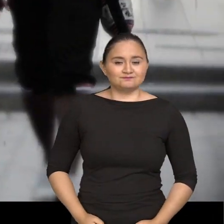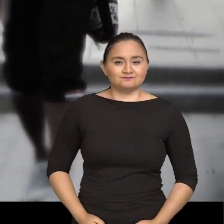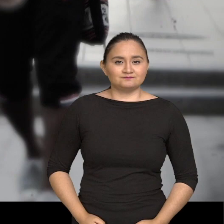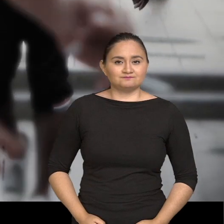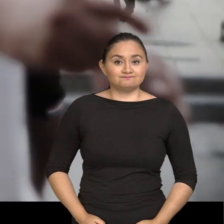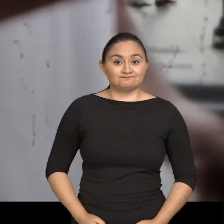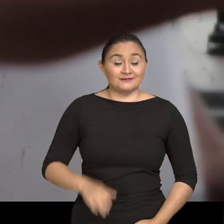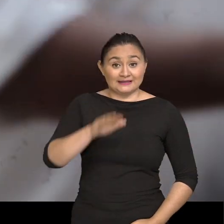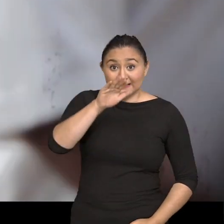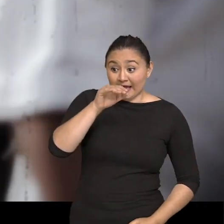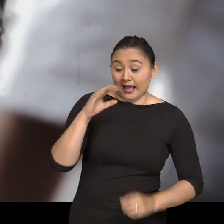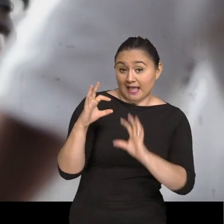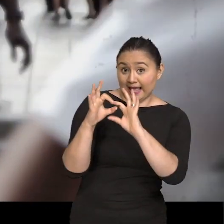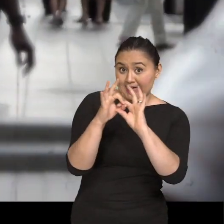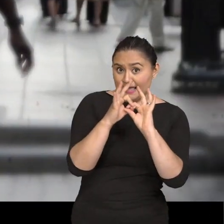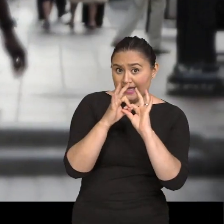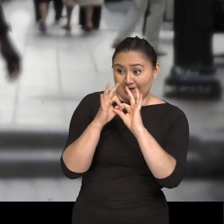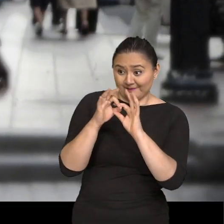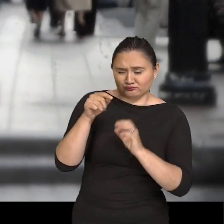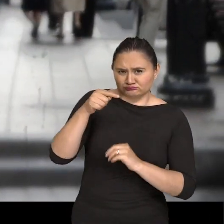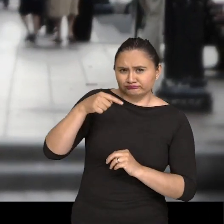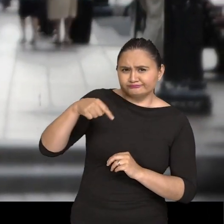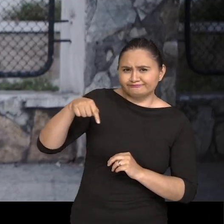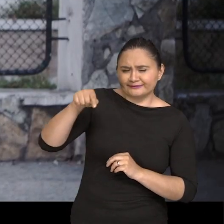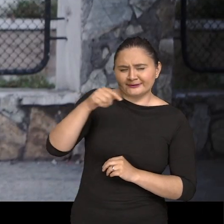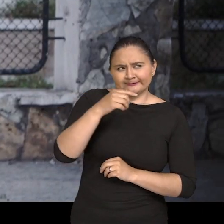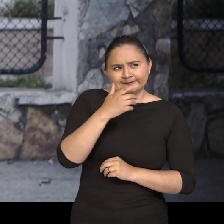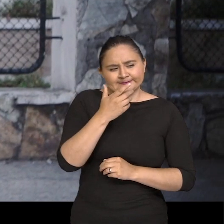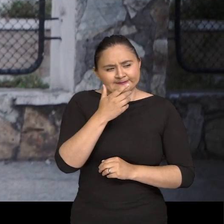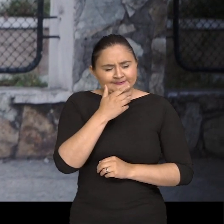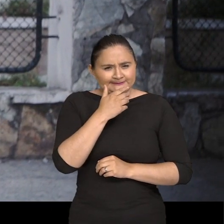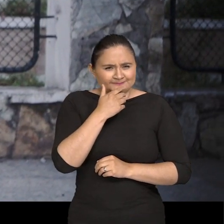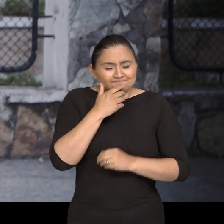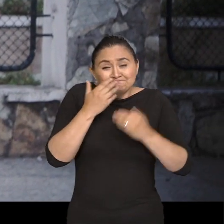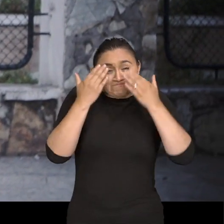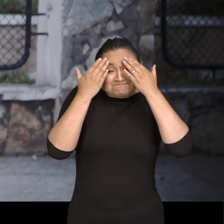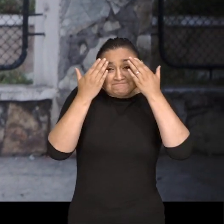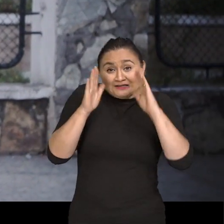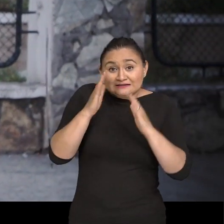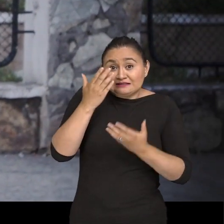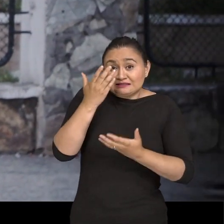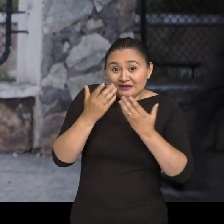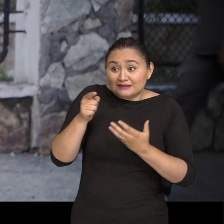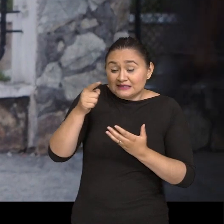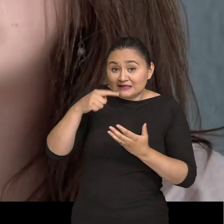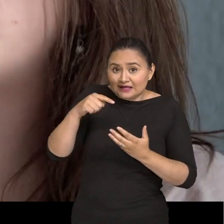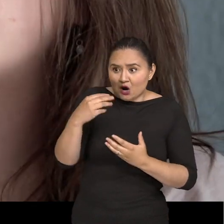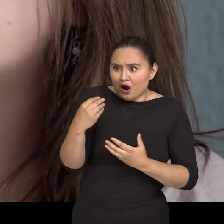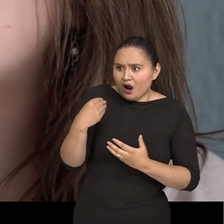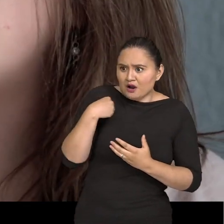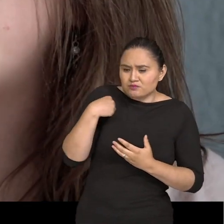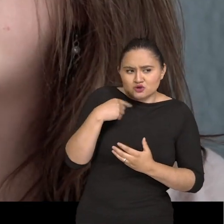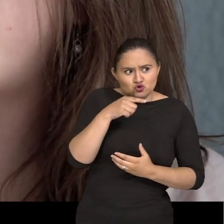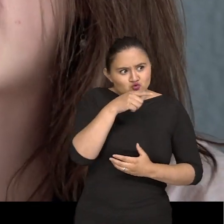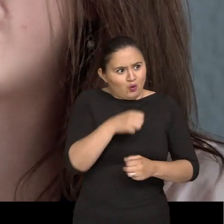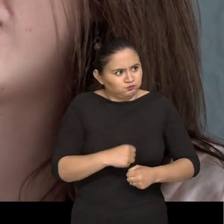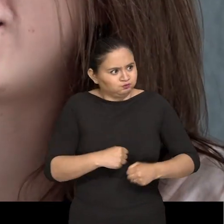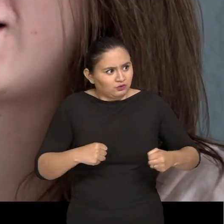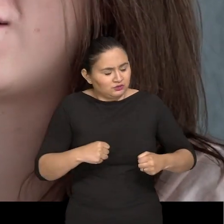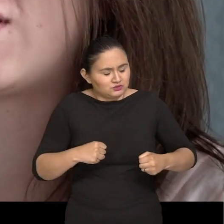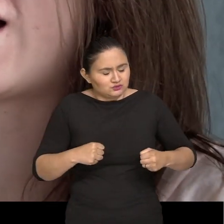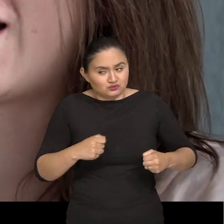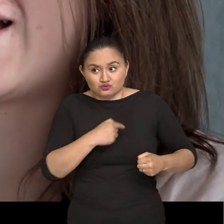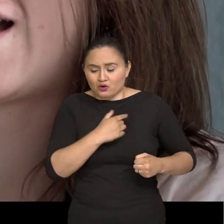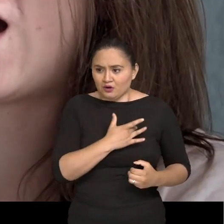uno de los amigos fue como qué no sé cómo que prendieron un fosforito y para